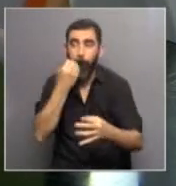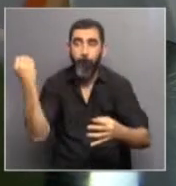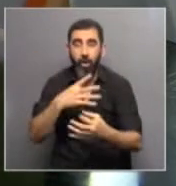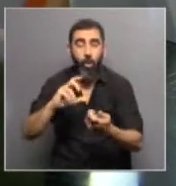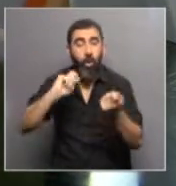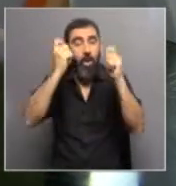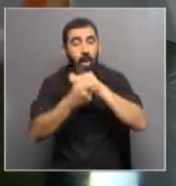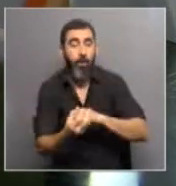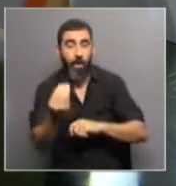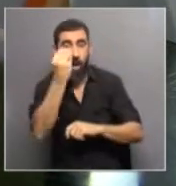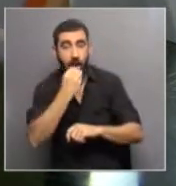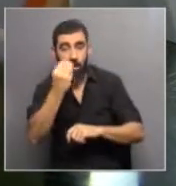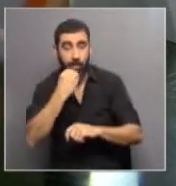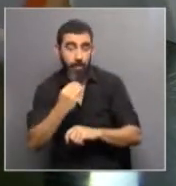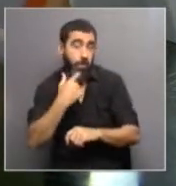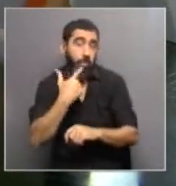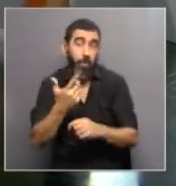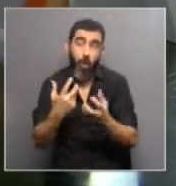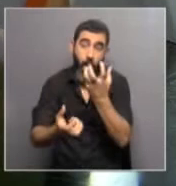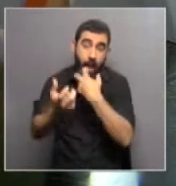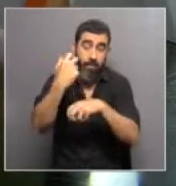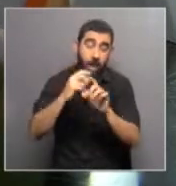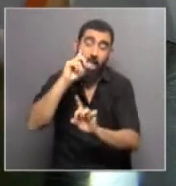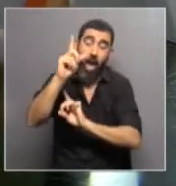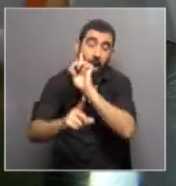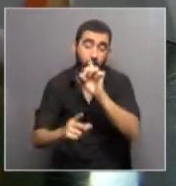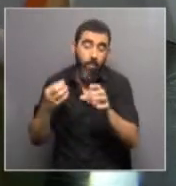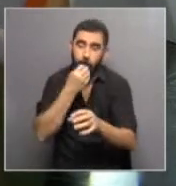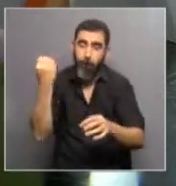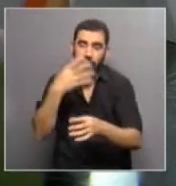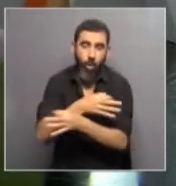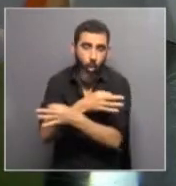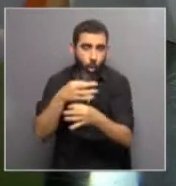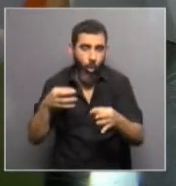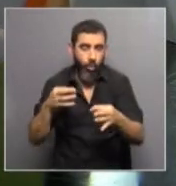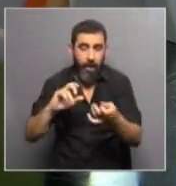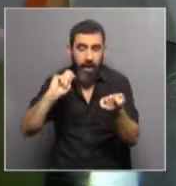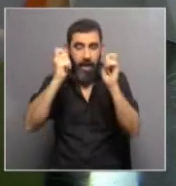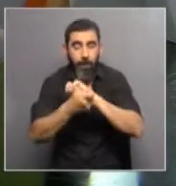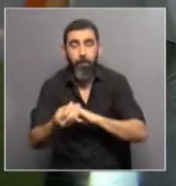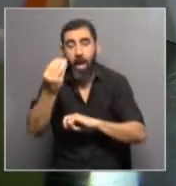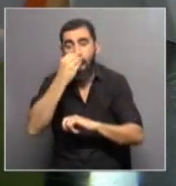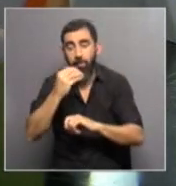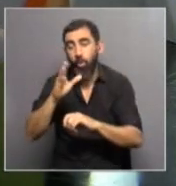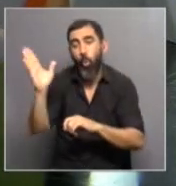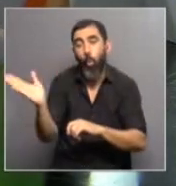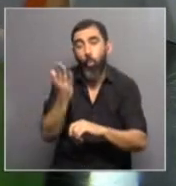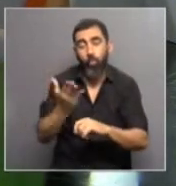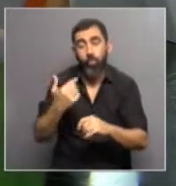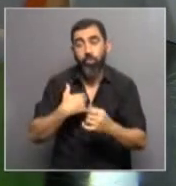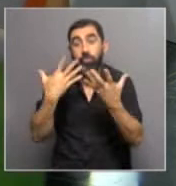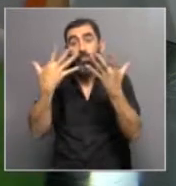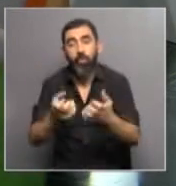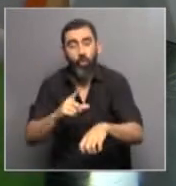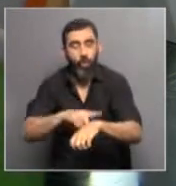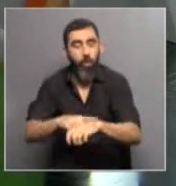de la alimentación, como los animales. Hay algunos que son mucho más eficientes en convertir los alimentos a estos productos que queremos en un tiempo